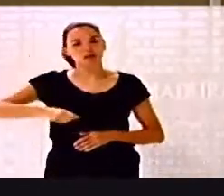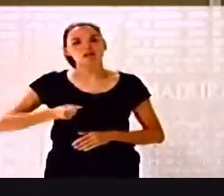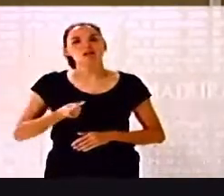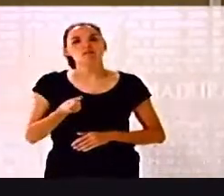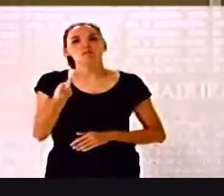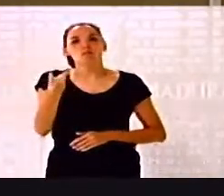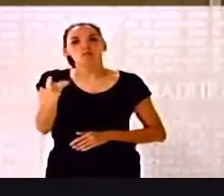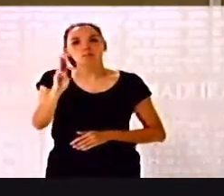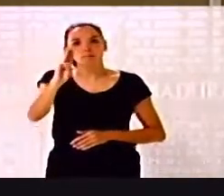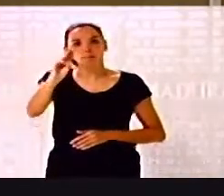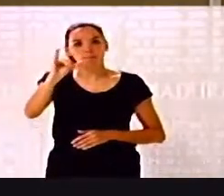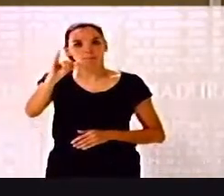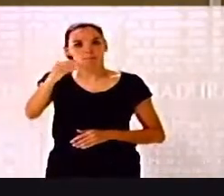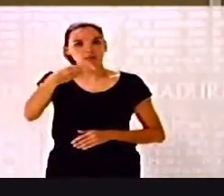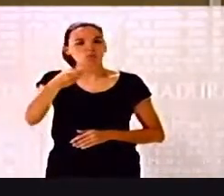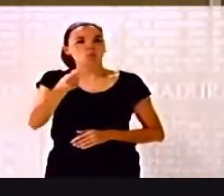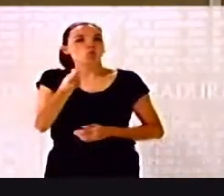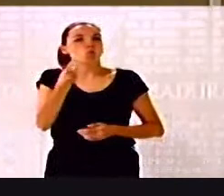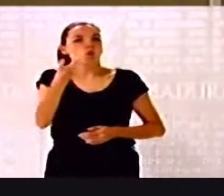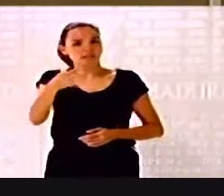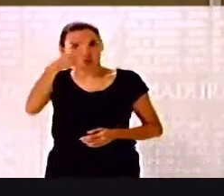del PIB,